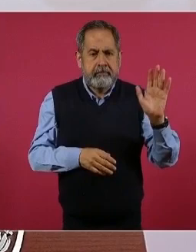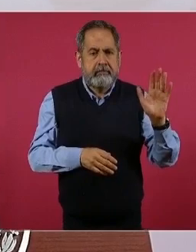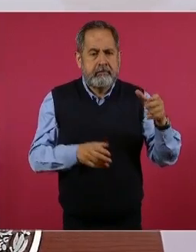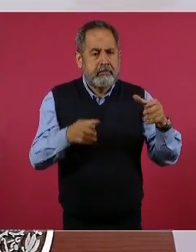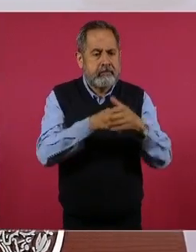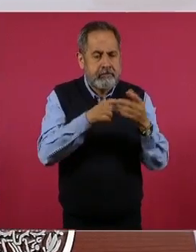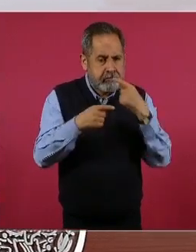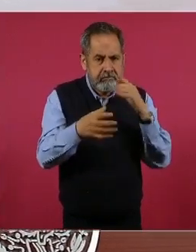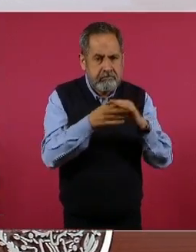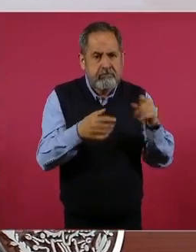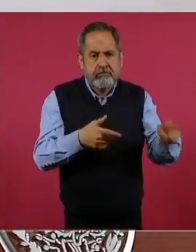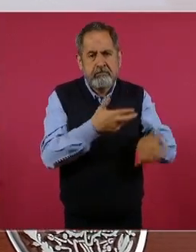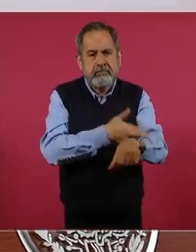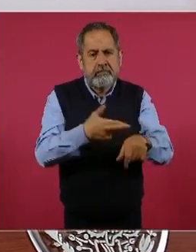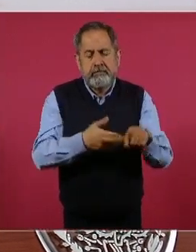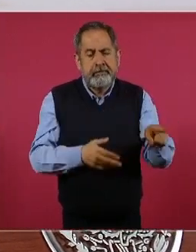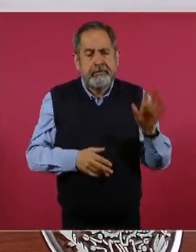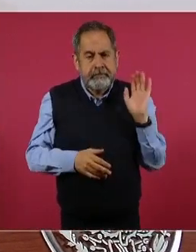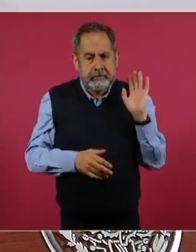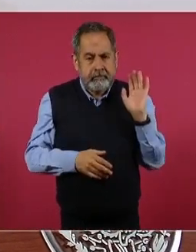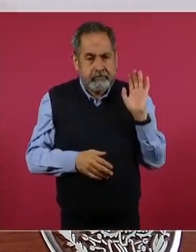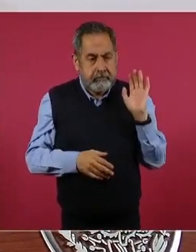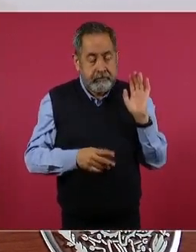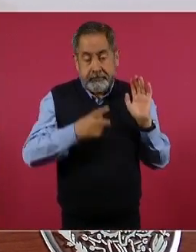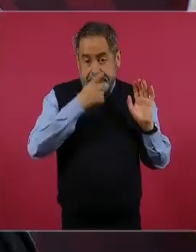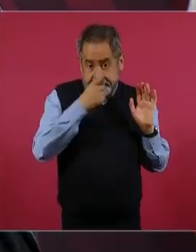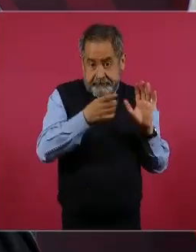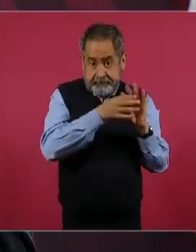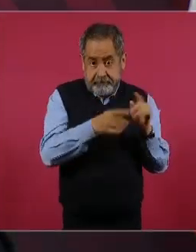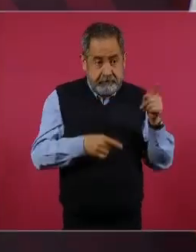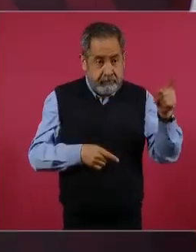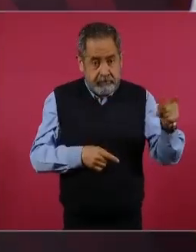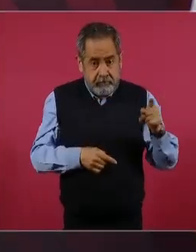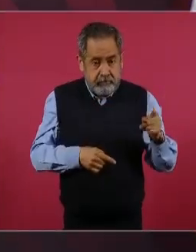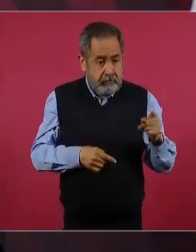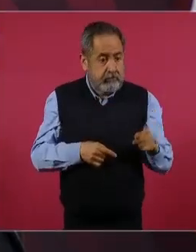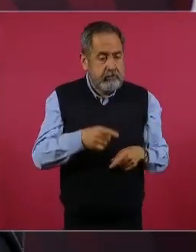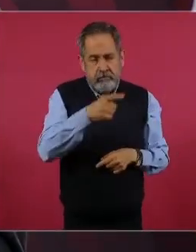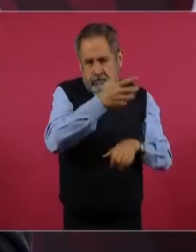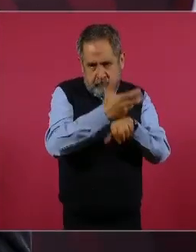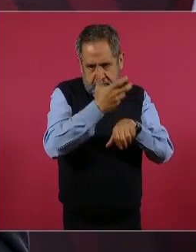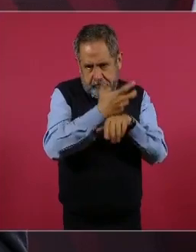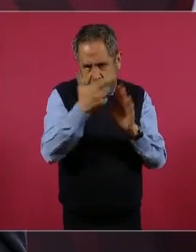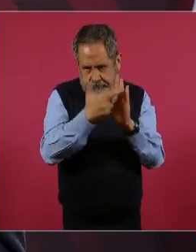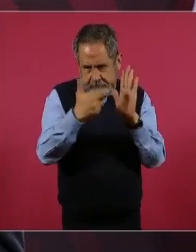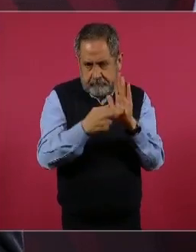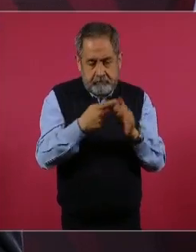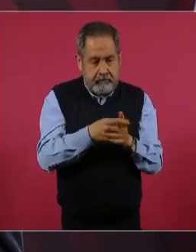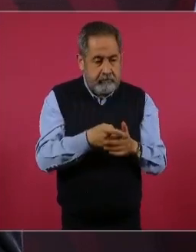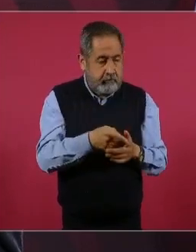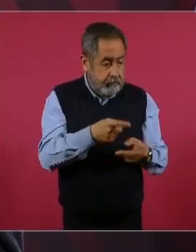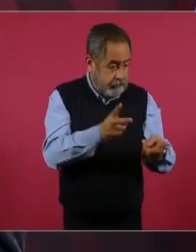el que si se paga, si devuelven dinero,